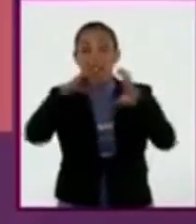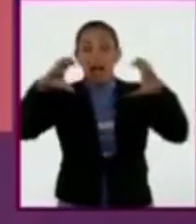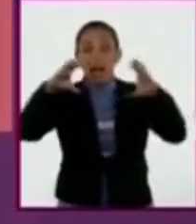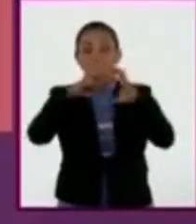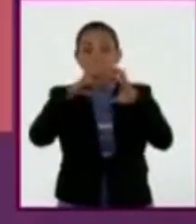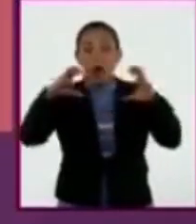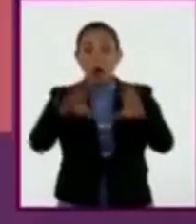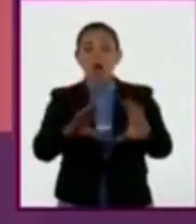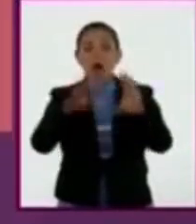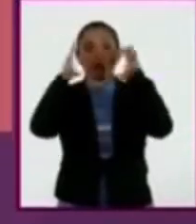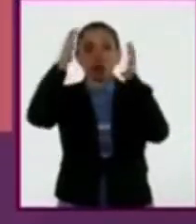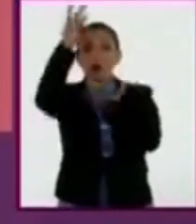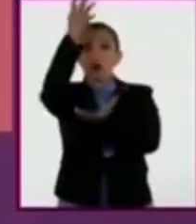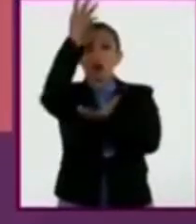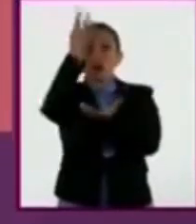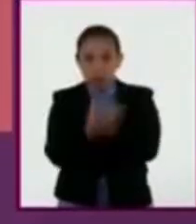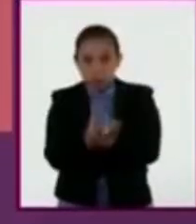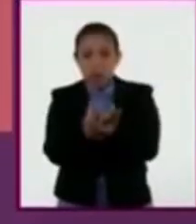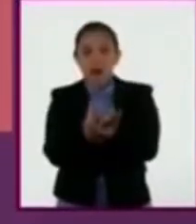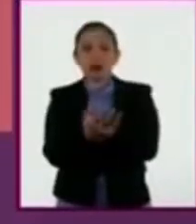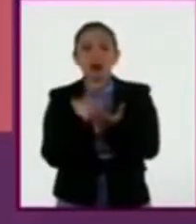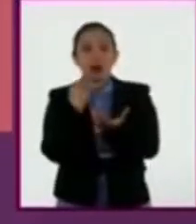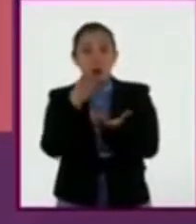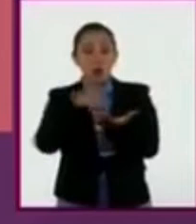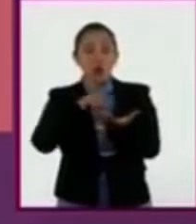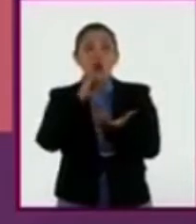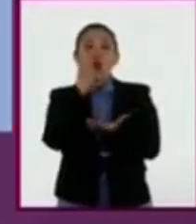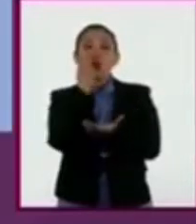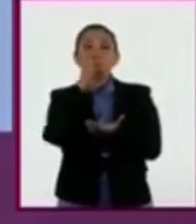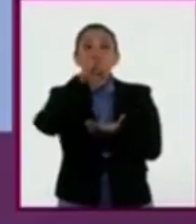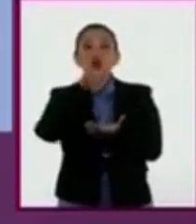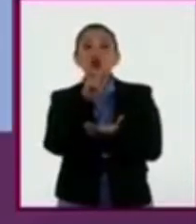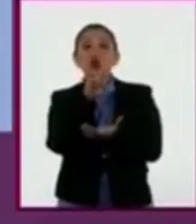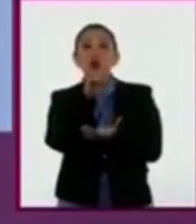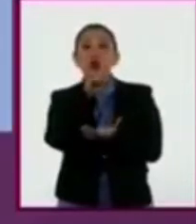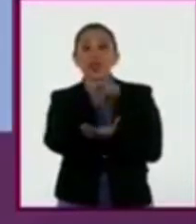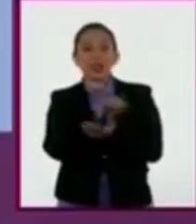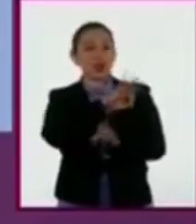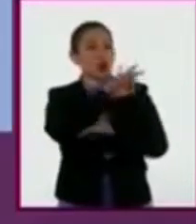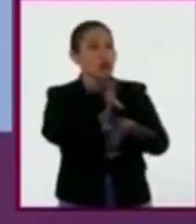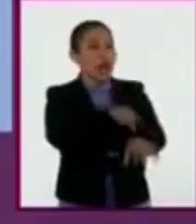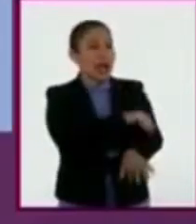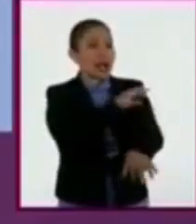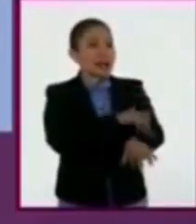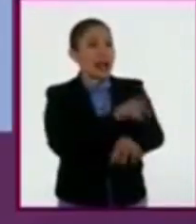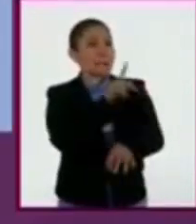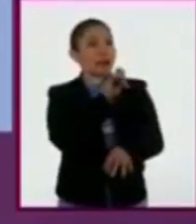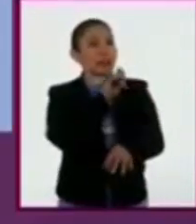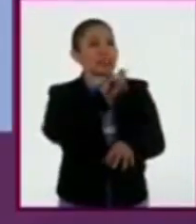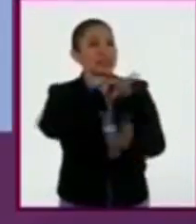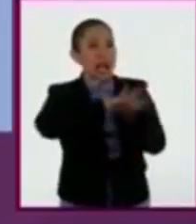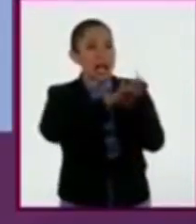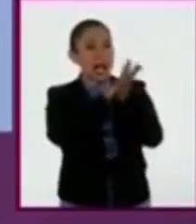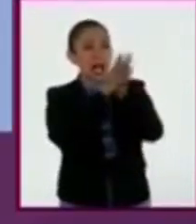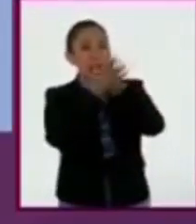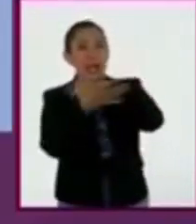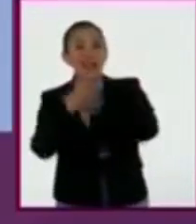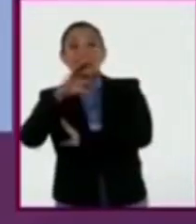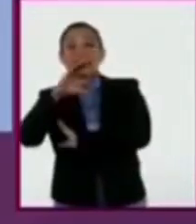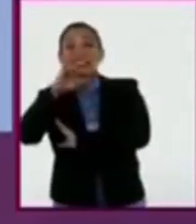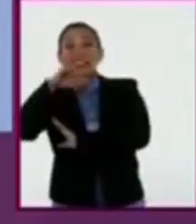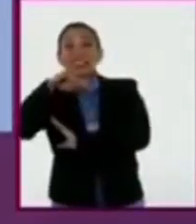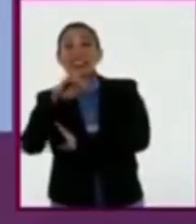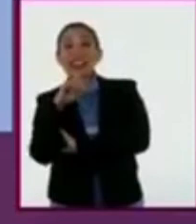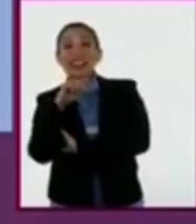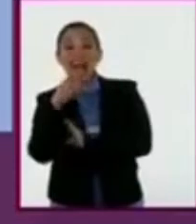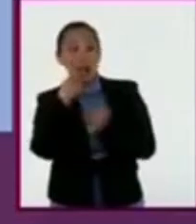velocidad con la que la pelota desciende hasta llegar a 1 joule. Como toda la energía potencial se transforma en cinética, la